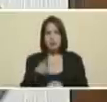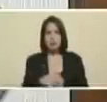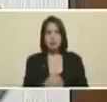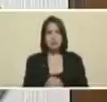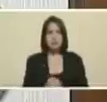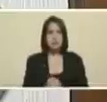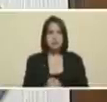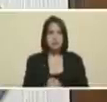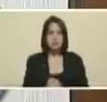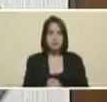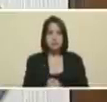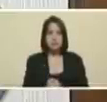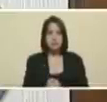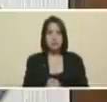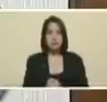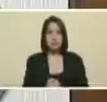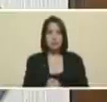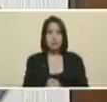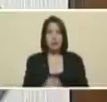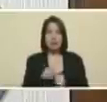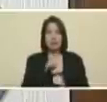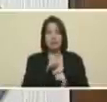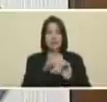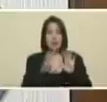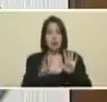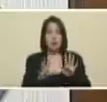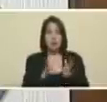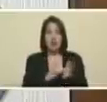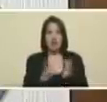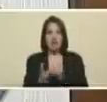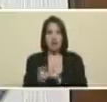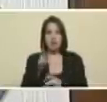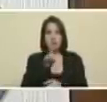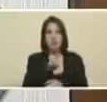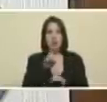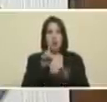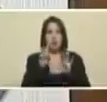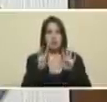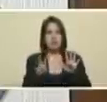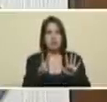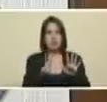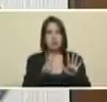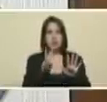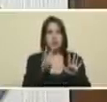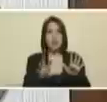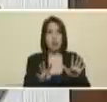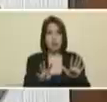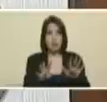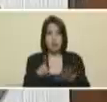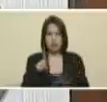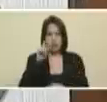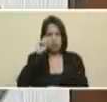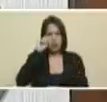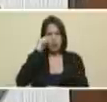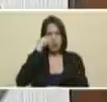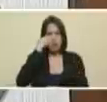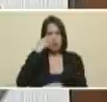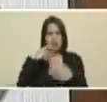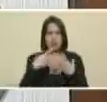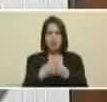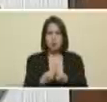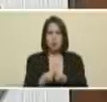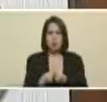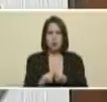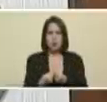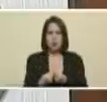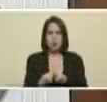compañero, 19 de abril de 1979, Aristóbulo, Piñate, tú te acuerdas, estábamos juntos.